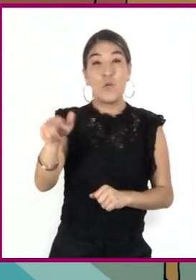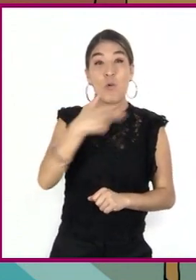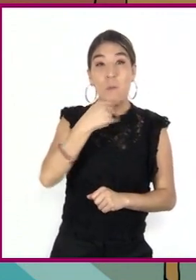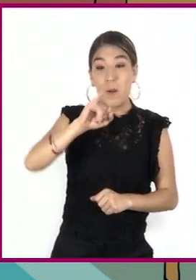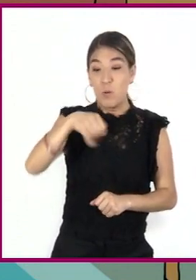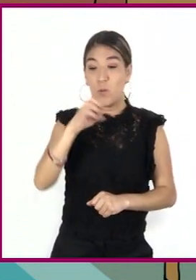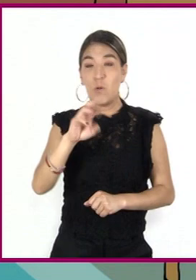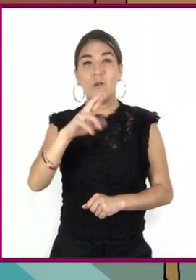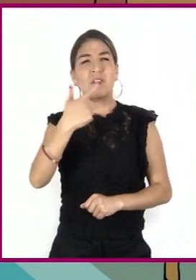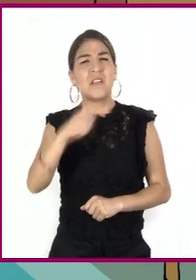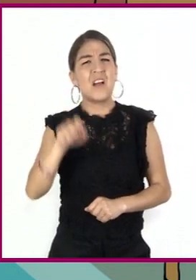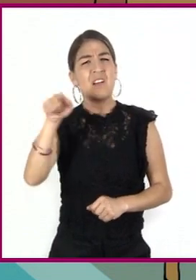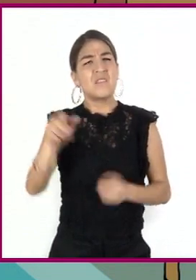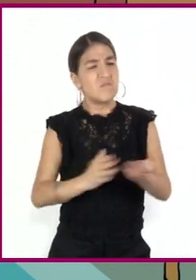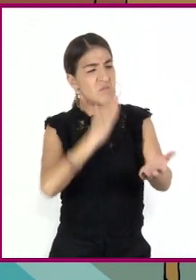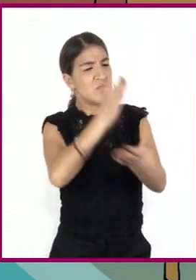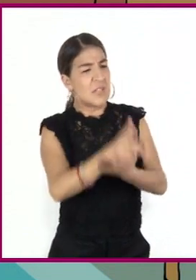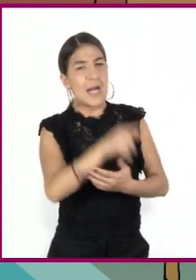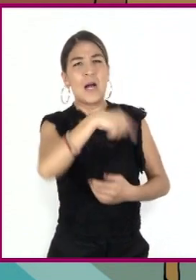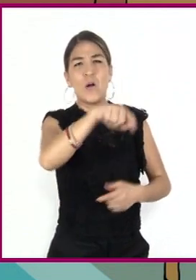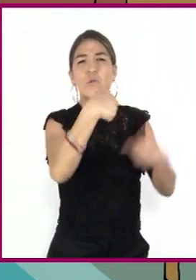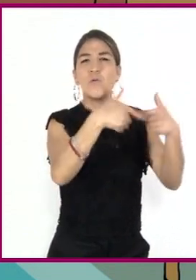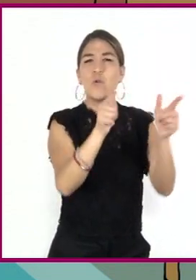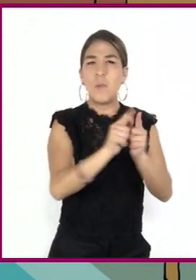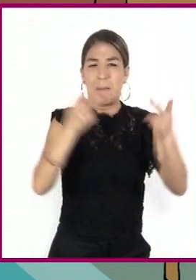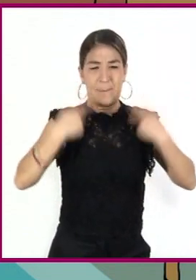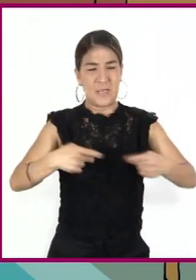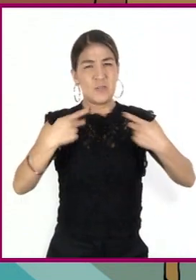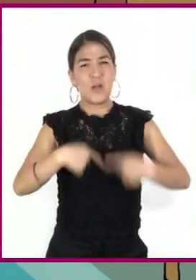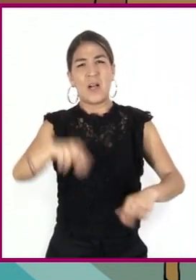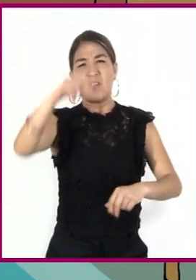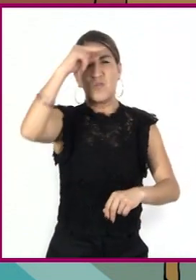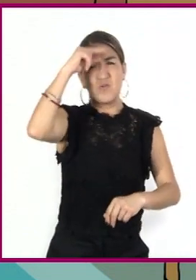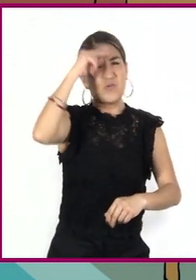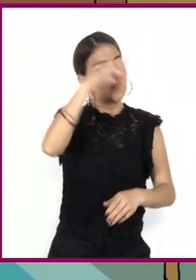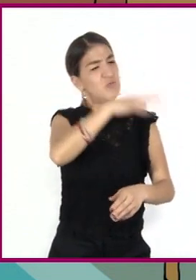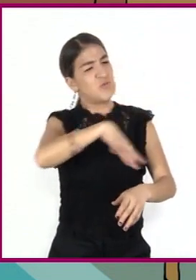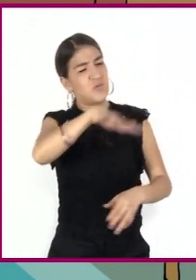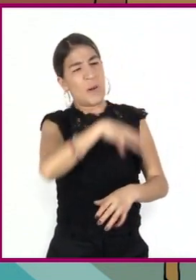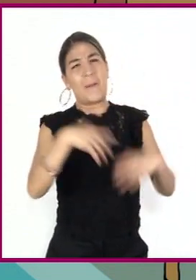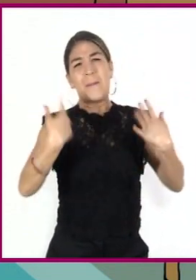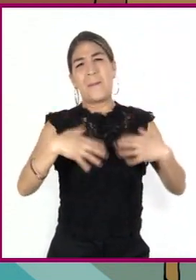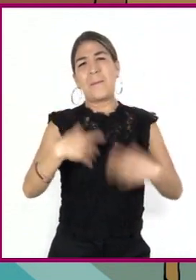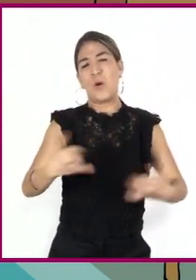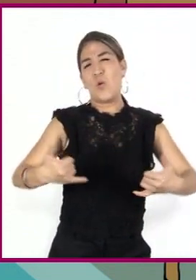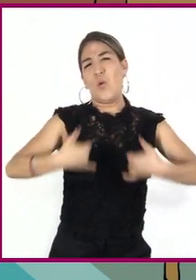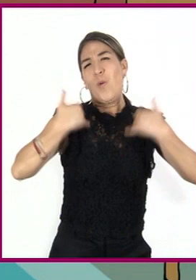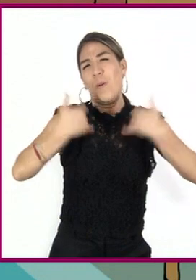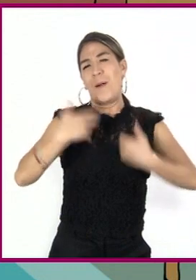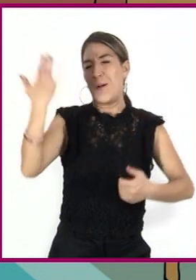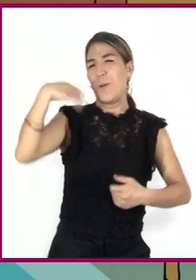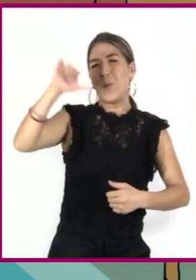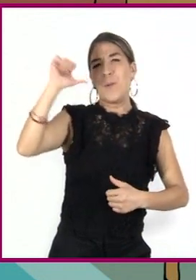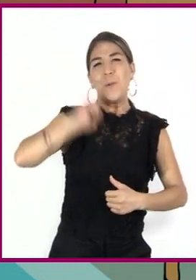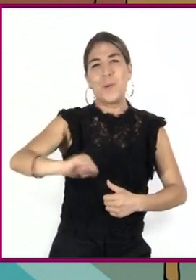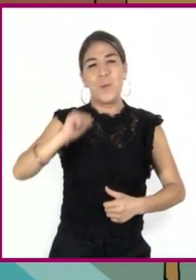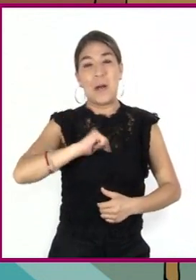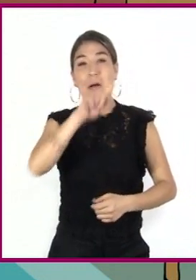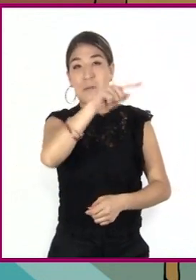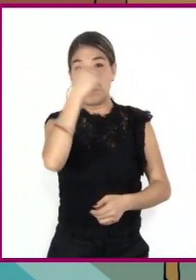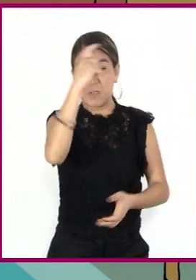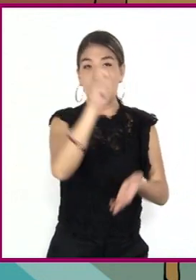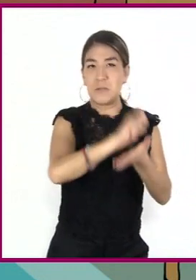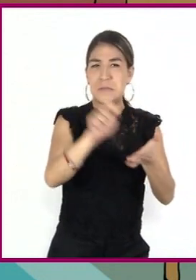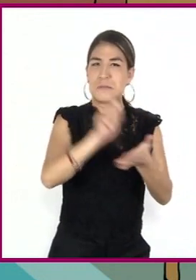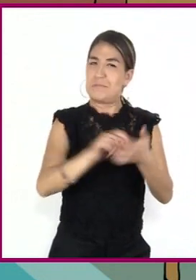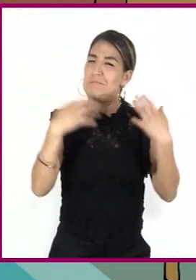se acercó al grupo de los contemporáneos, que eran una bola de cuates así, chamacones, ¿no? Que eran escritores, pero